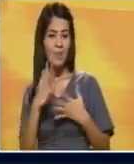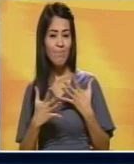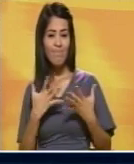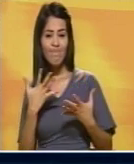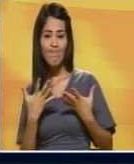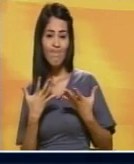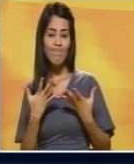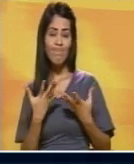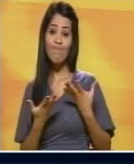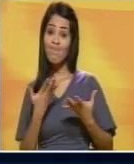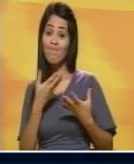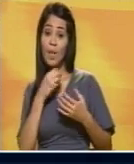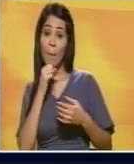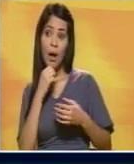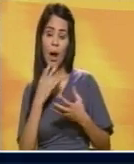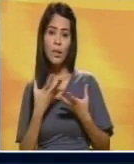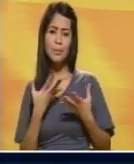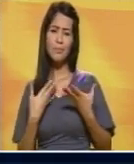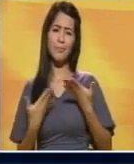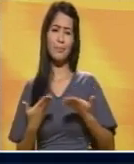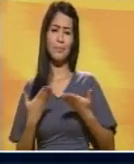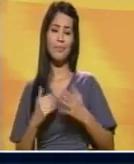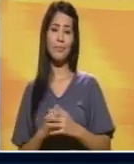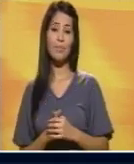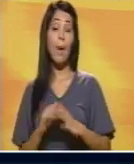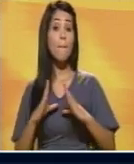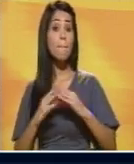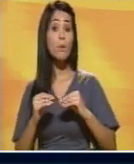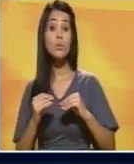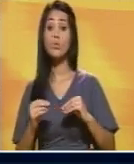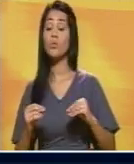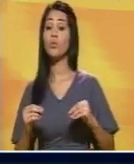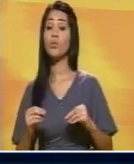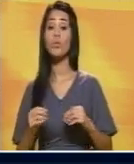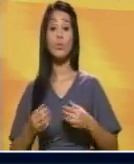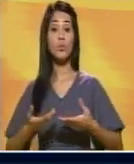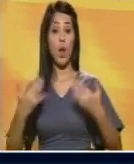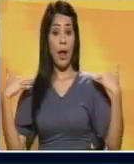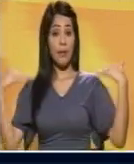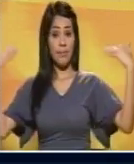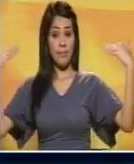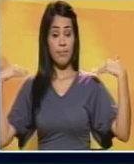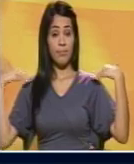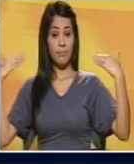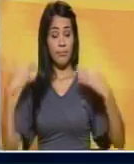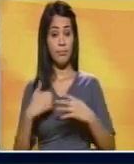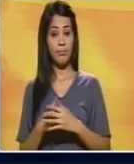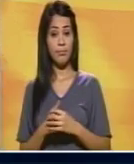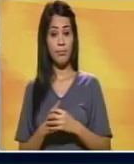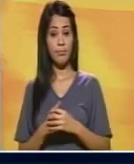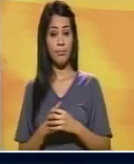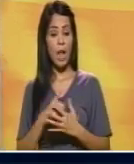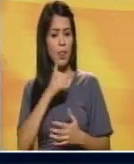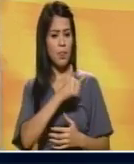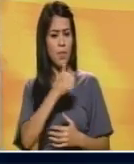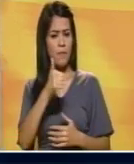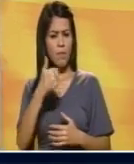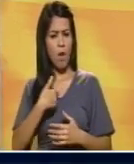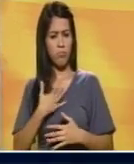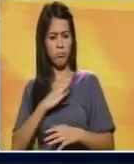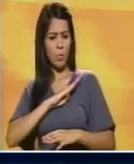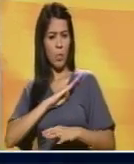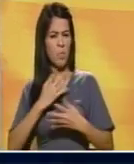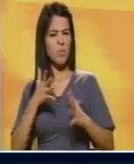es relativa, porque todo ejercicio que se hace tiene que estar individualizado. ¿Qué quiere decir